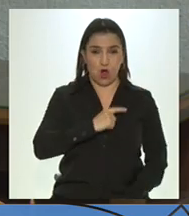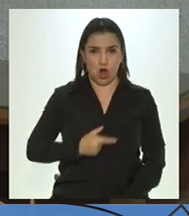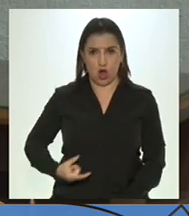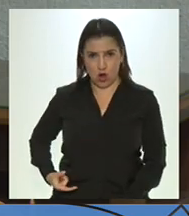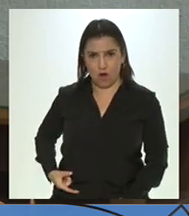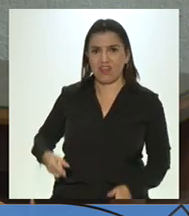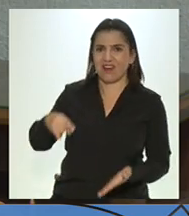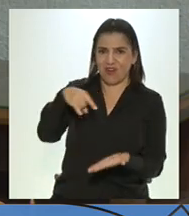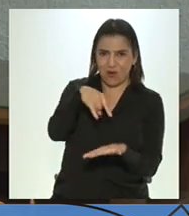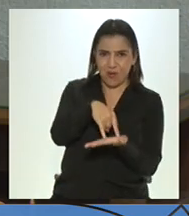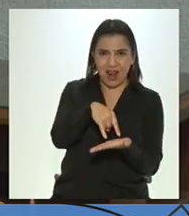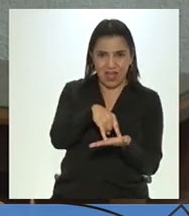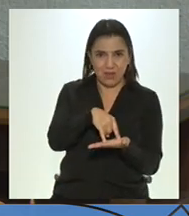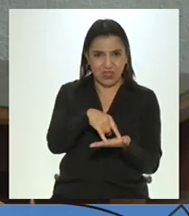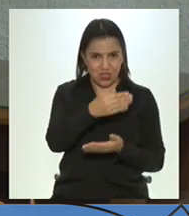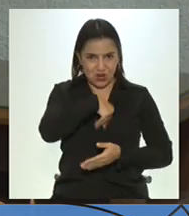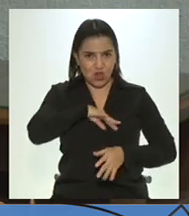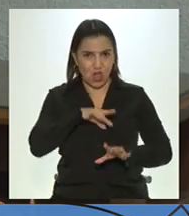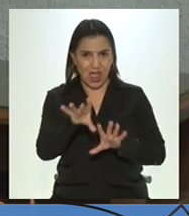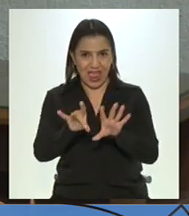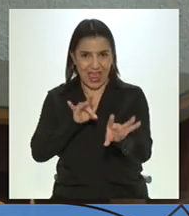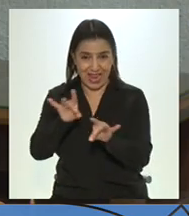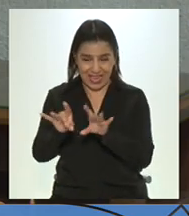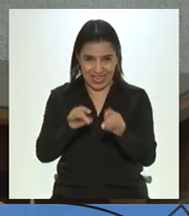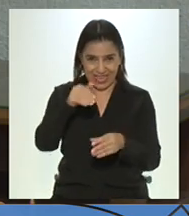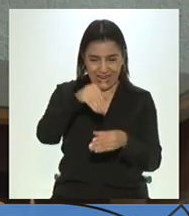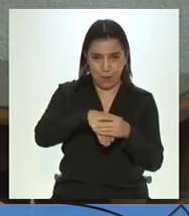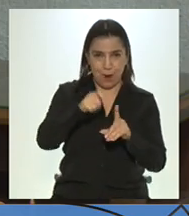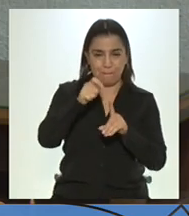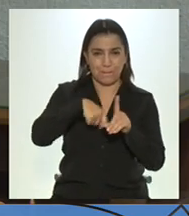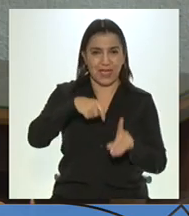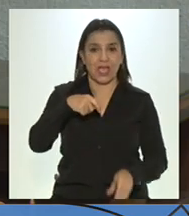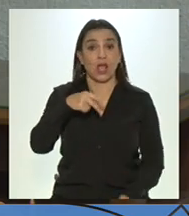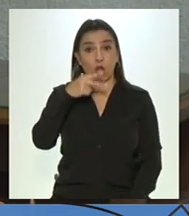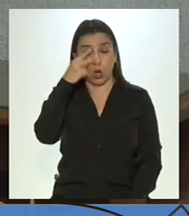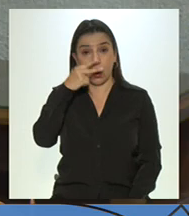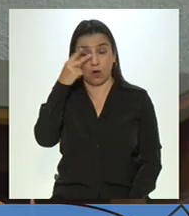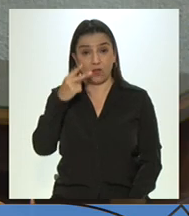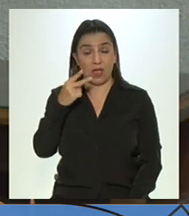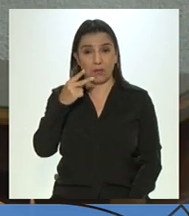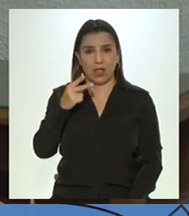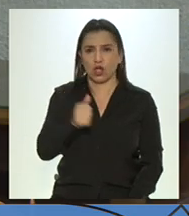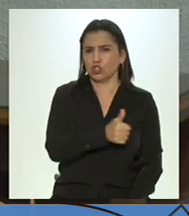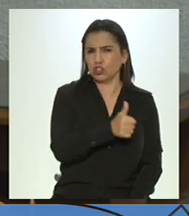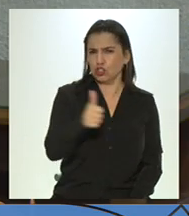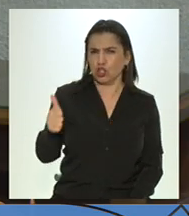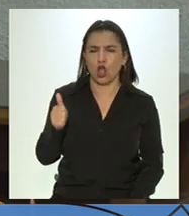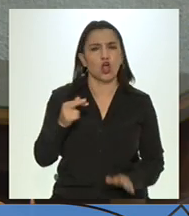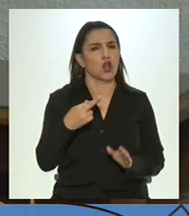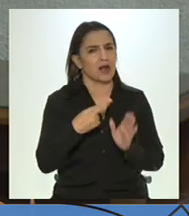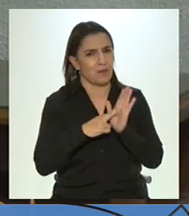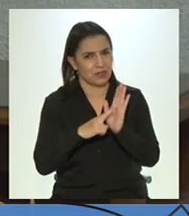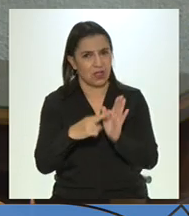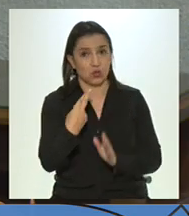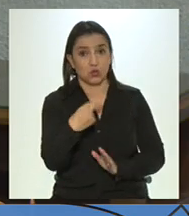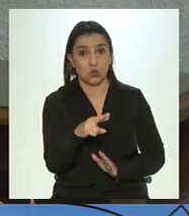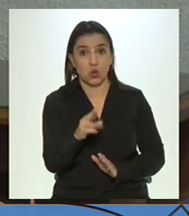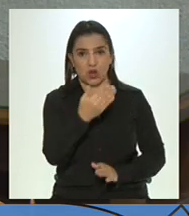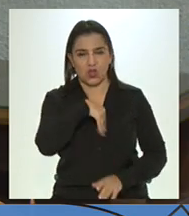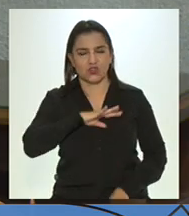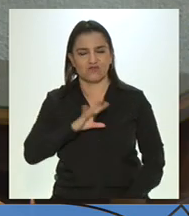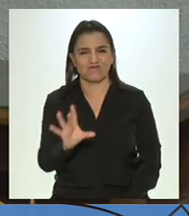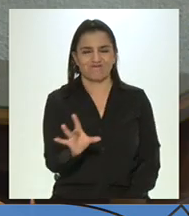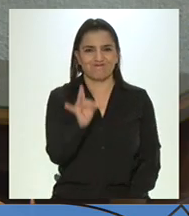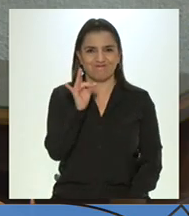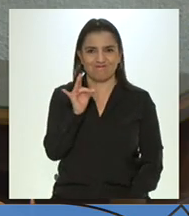que elegiremos en noviembre ahora con la totalidad de sus representantes habremos descubierto los